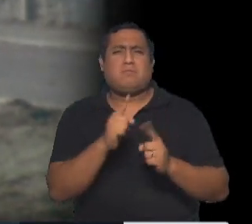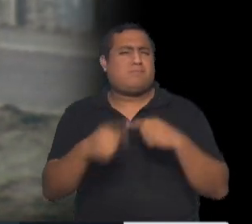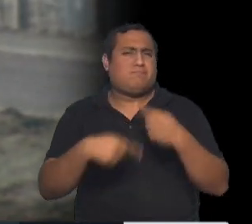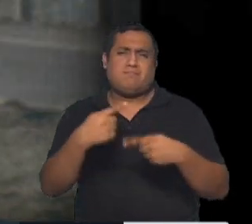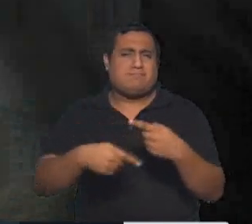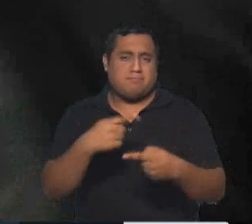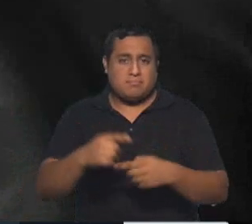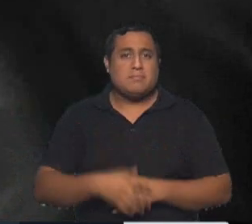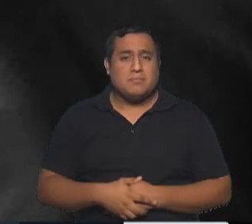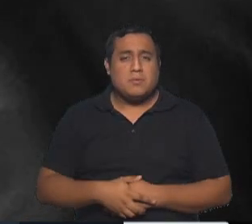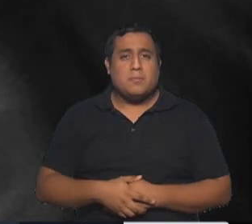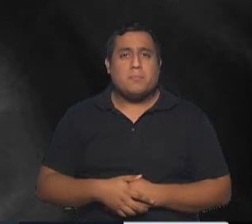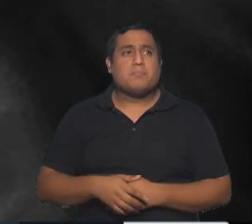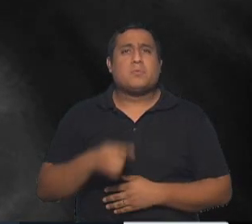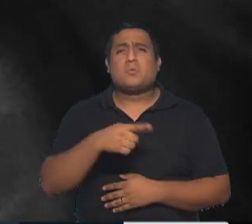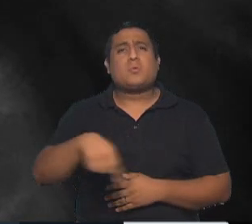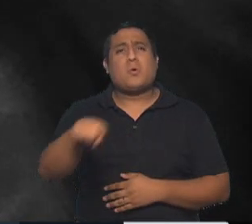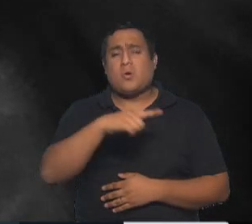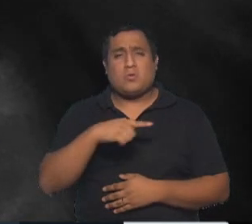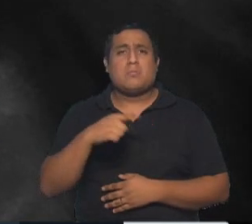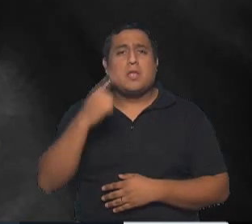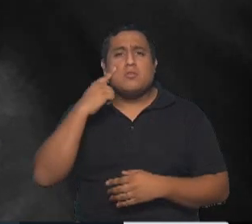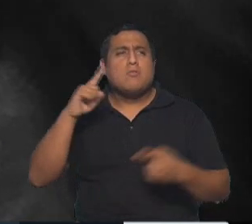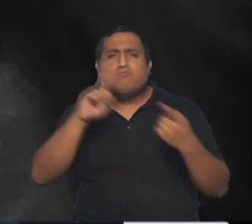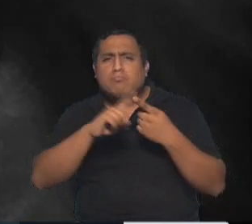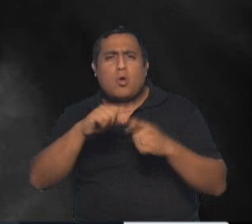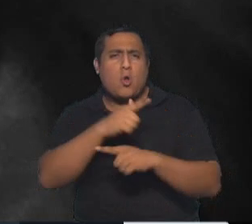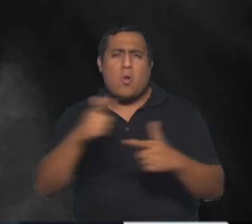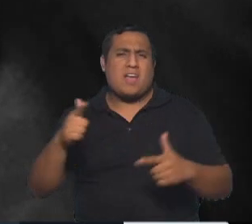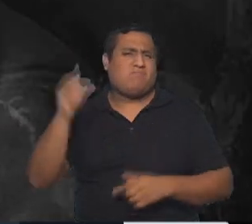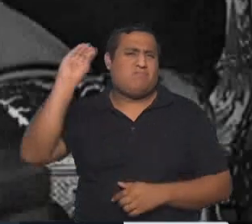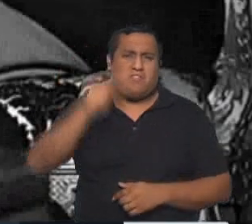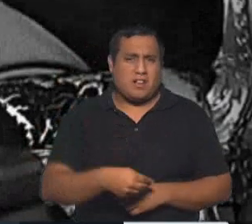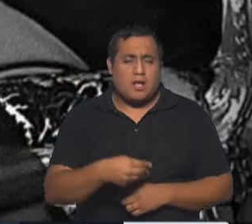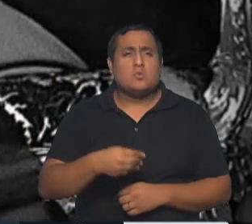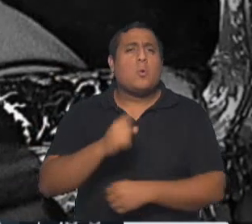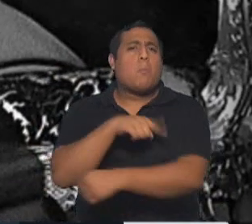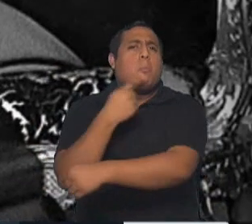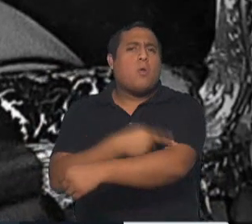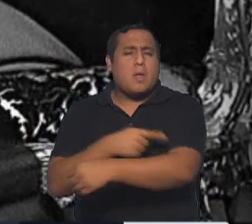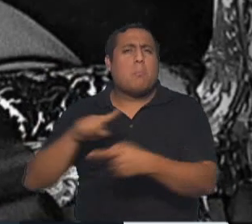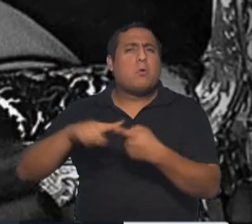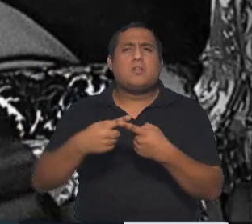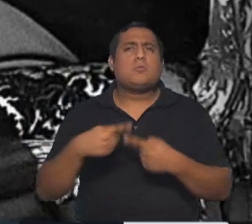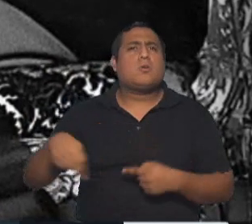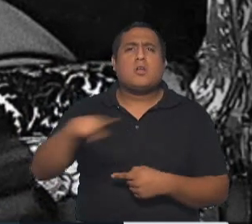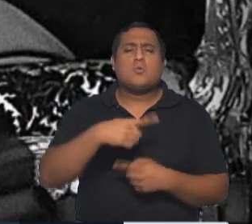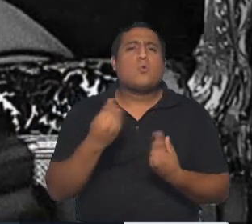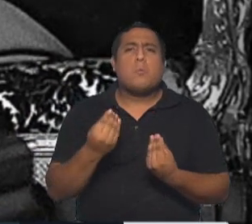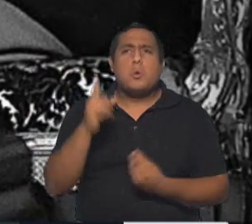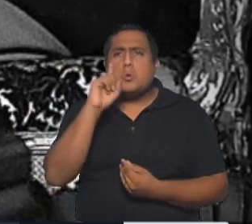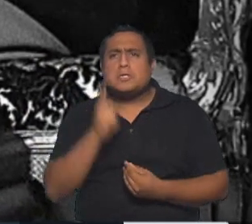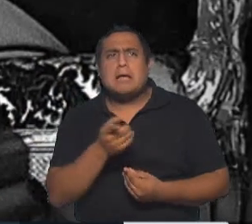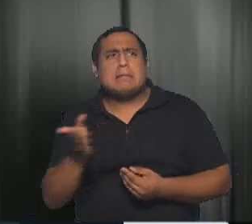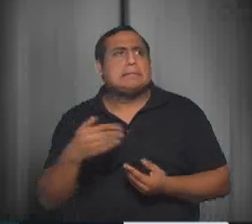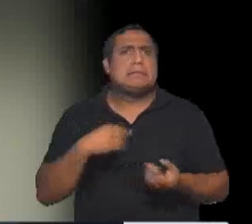una diplomacia que fracasó rotundamente, con un poder político que no sabía para dónde